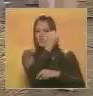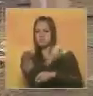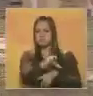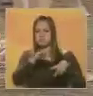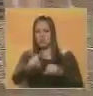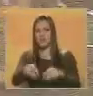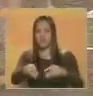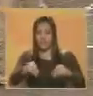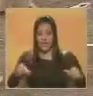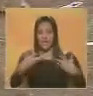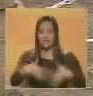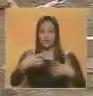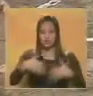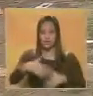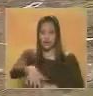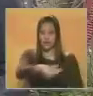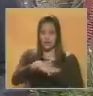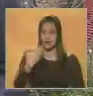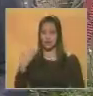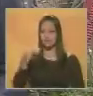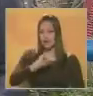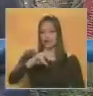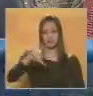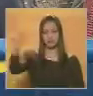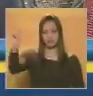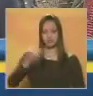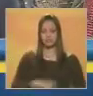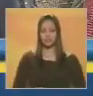un terreno de la zona industrial de Las Marías. Es nuestro